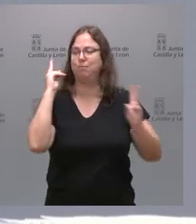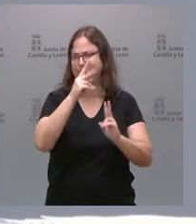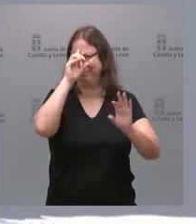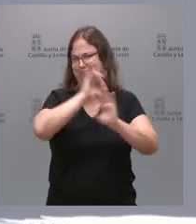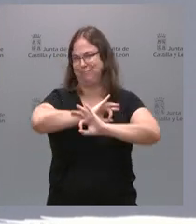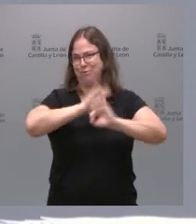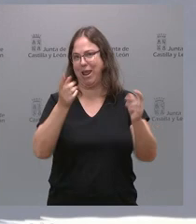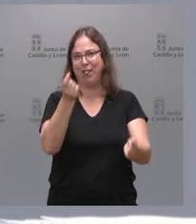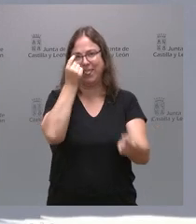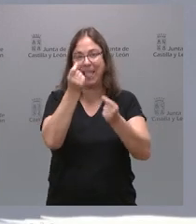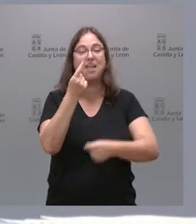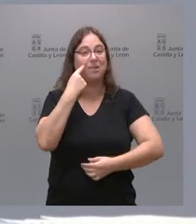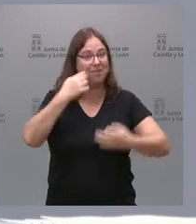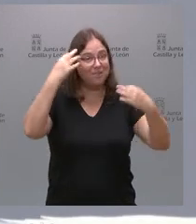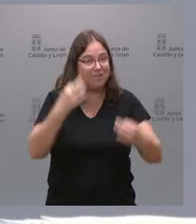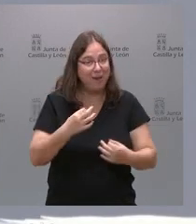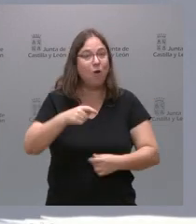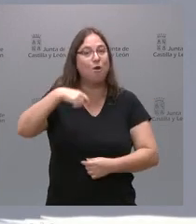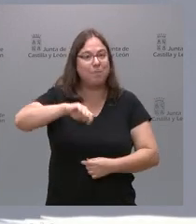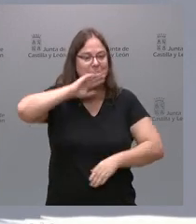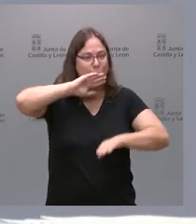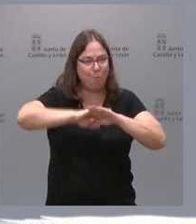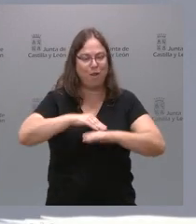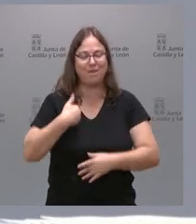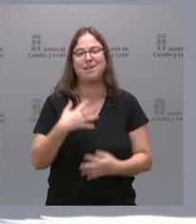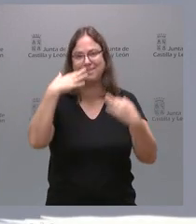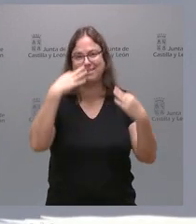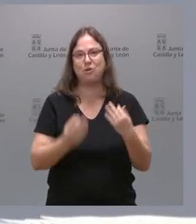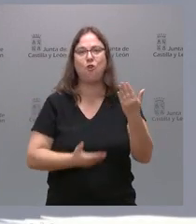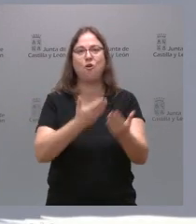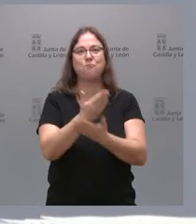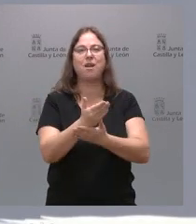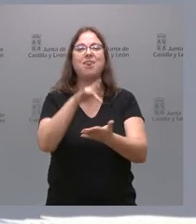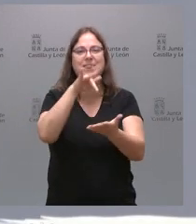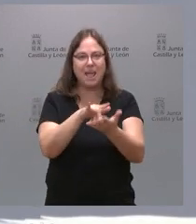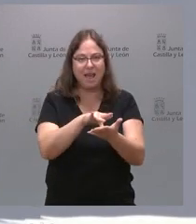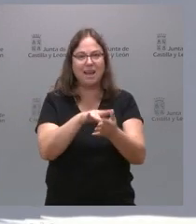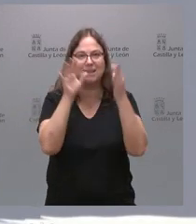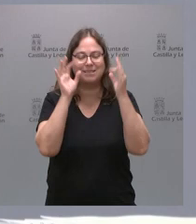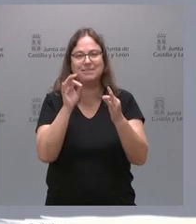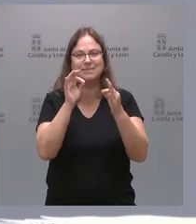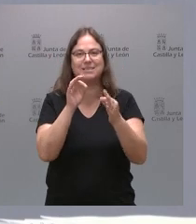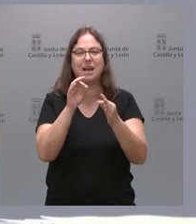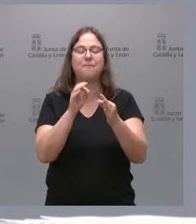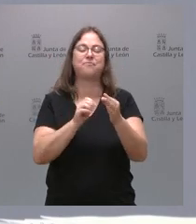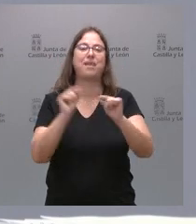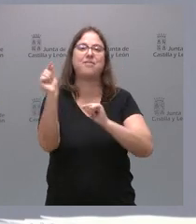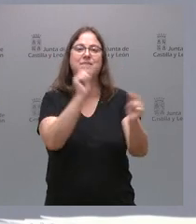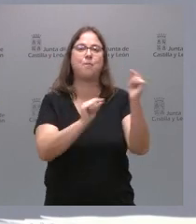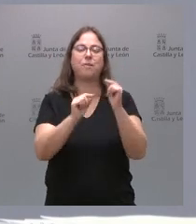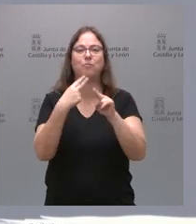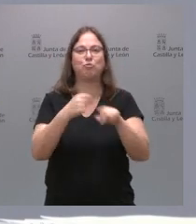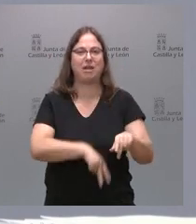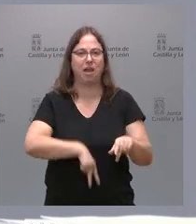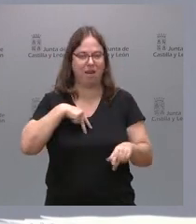responderé con más detalle y verá usted como el presidente ha cumplido su compromiso de haber solicitado para ese día la celebración del debate de política